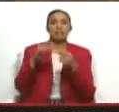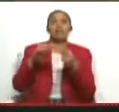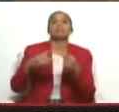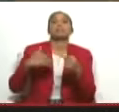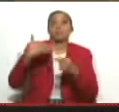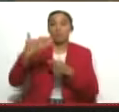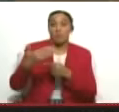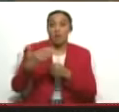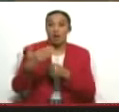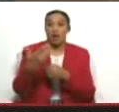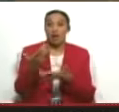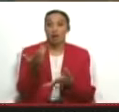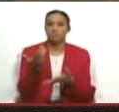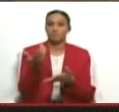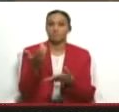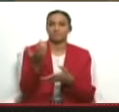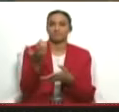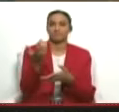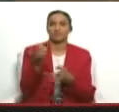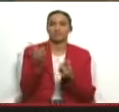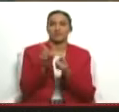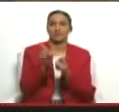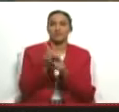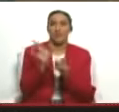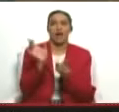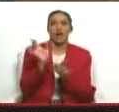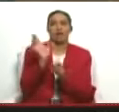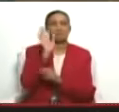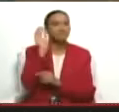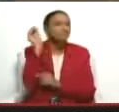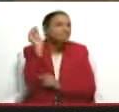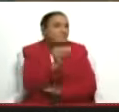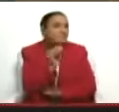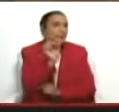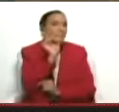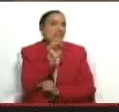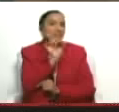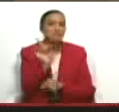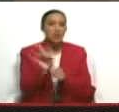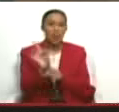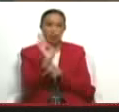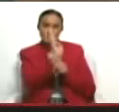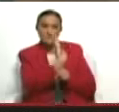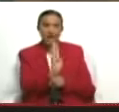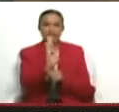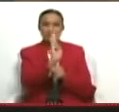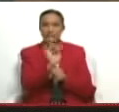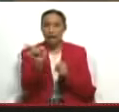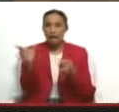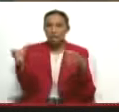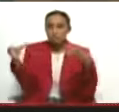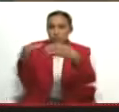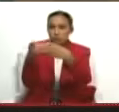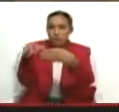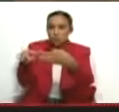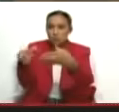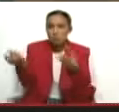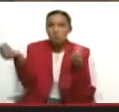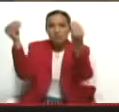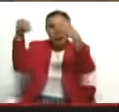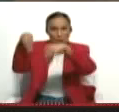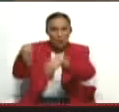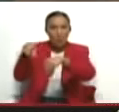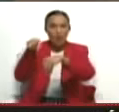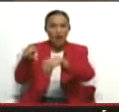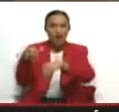proteger entre comillas la dignidad humana de quienes practiquen acciones terroristas